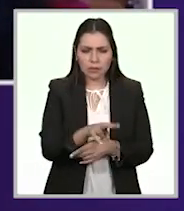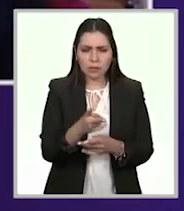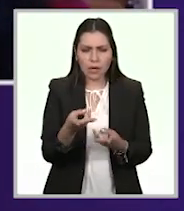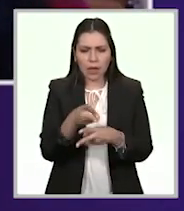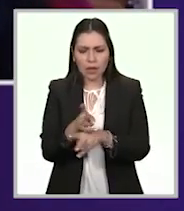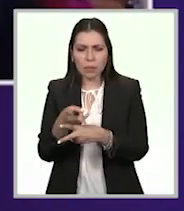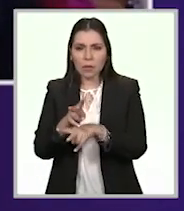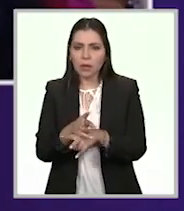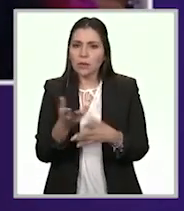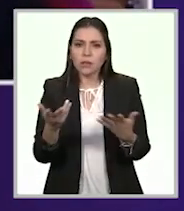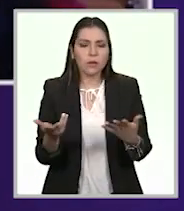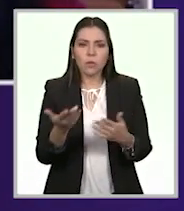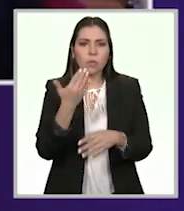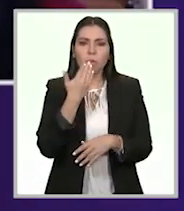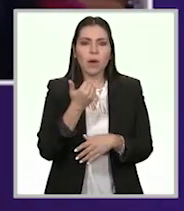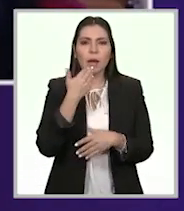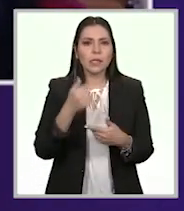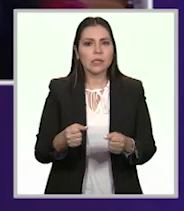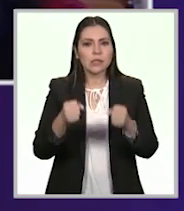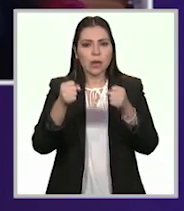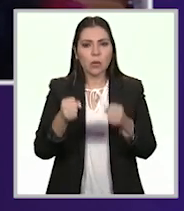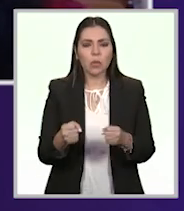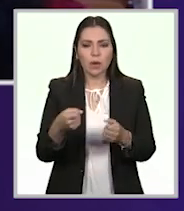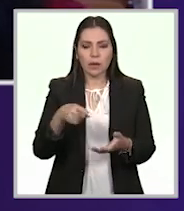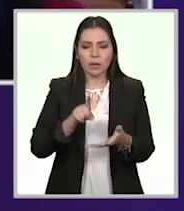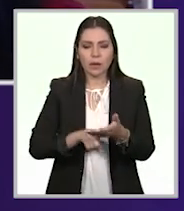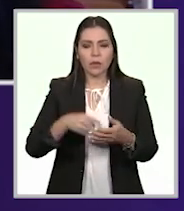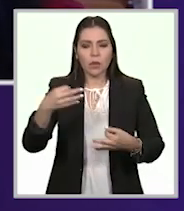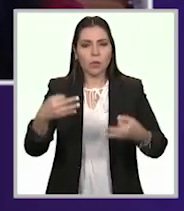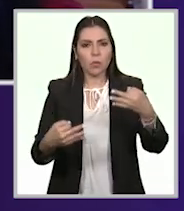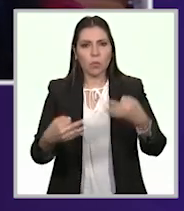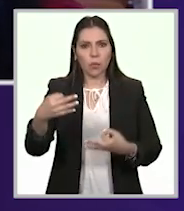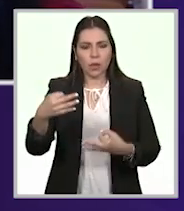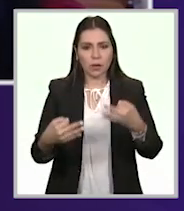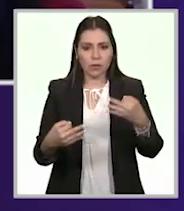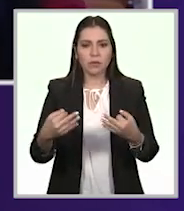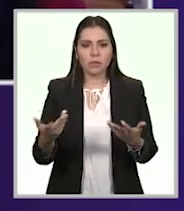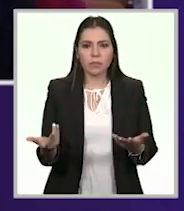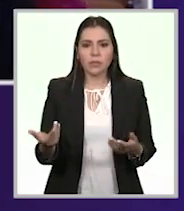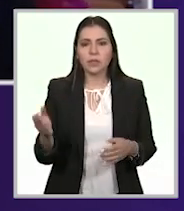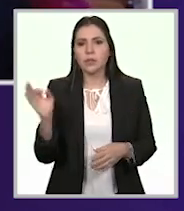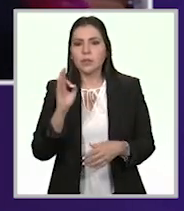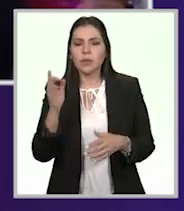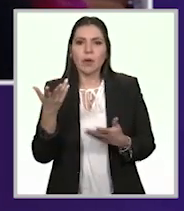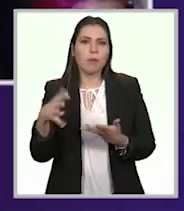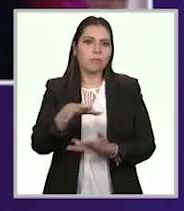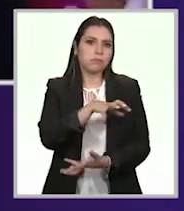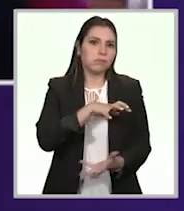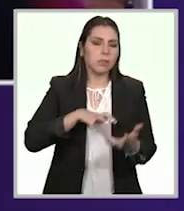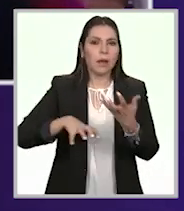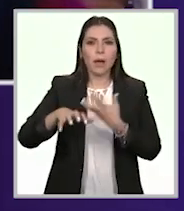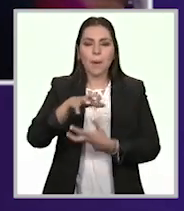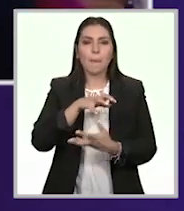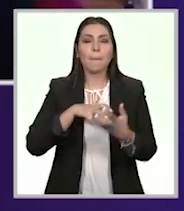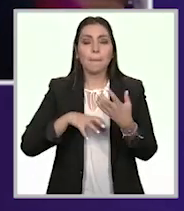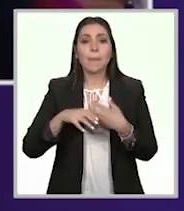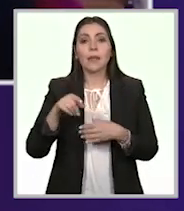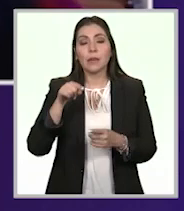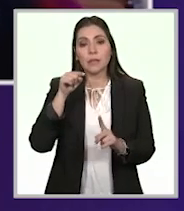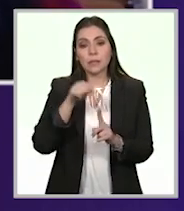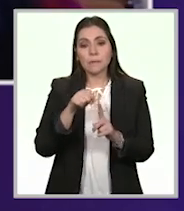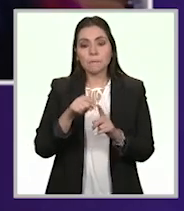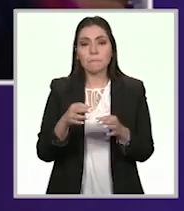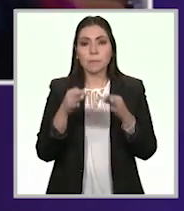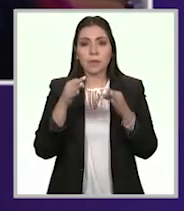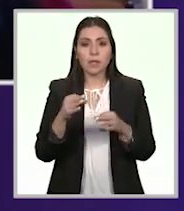jurisdiccional, pues no habría una estabilidad en nuestro sistema jurídico. Por tanto, habría más bien un caos, ¿no?